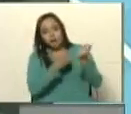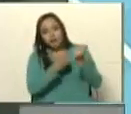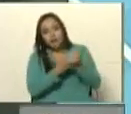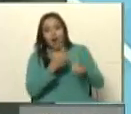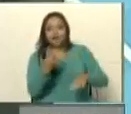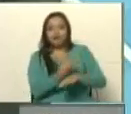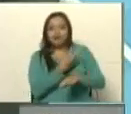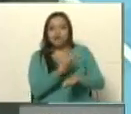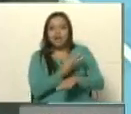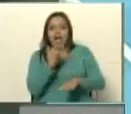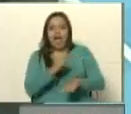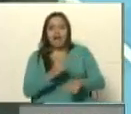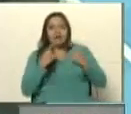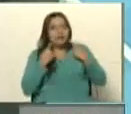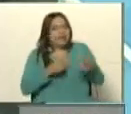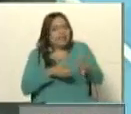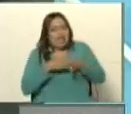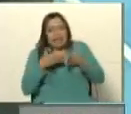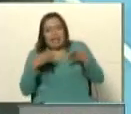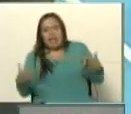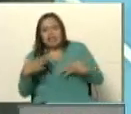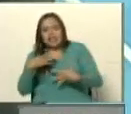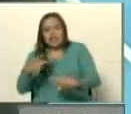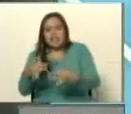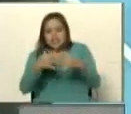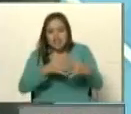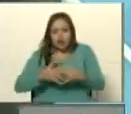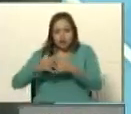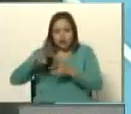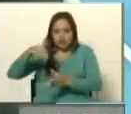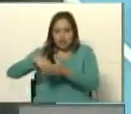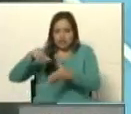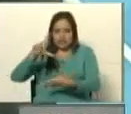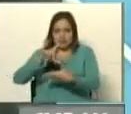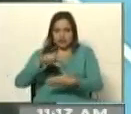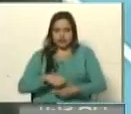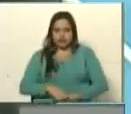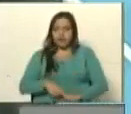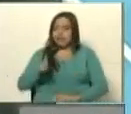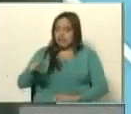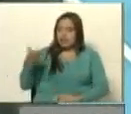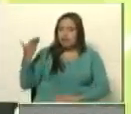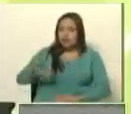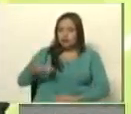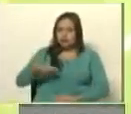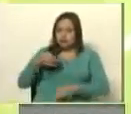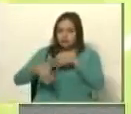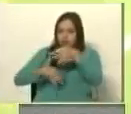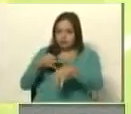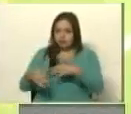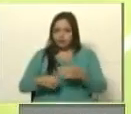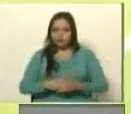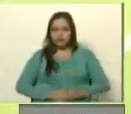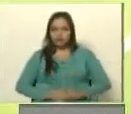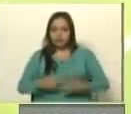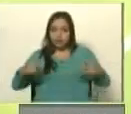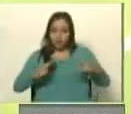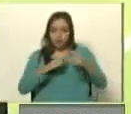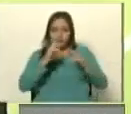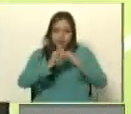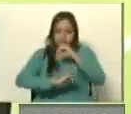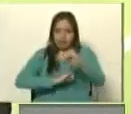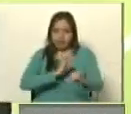una derrota grande para los intereses de Estados Unidos en la región. Eso es importante, ¿no? En este encuentro